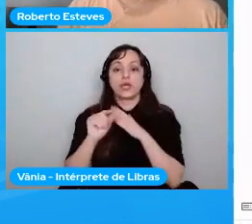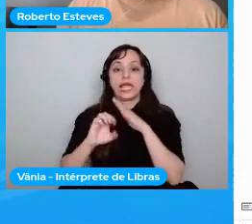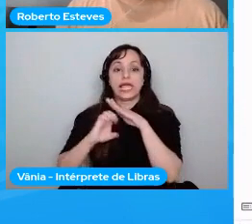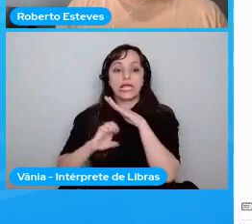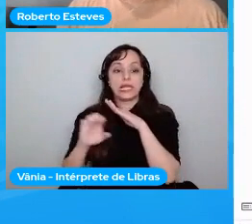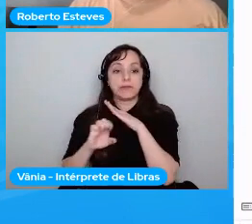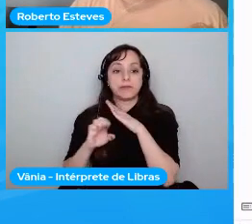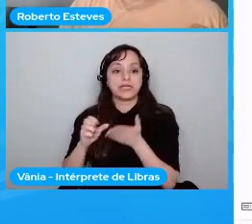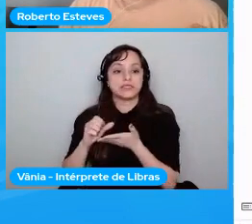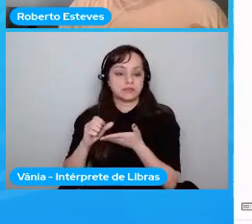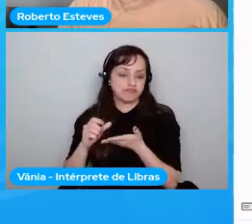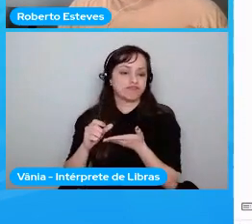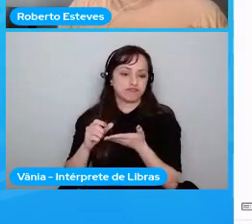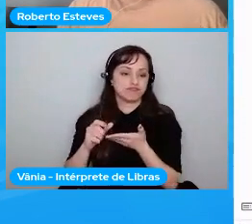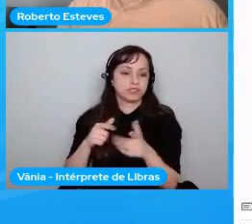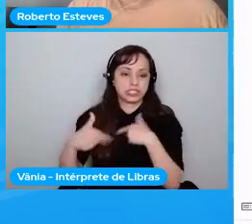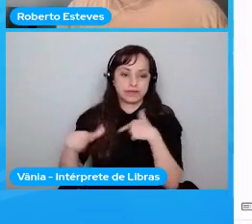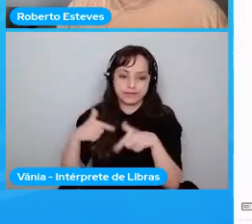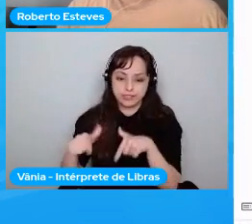analizar montos,